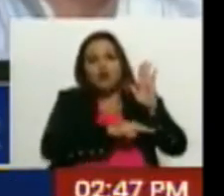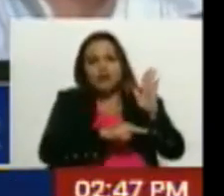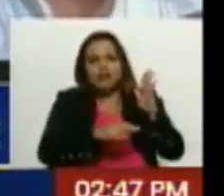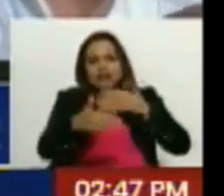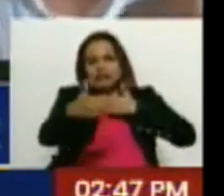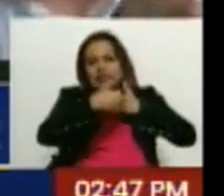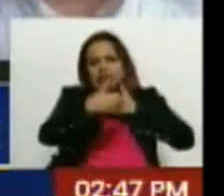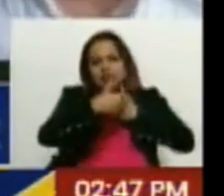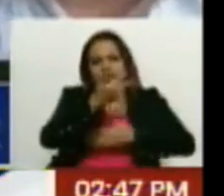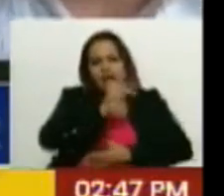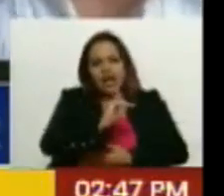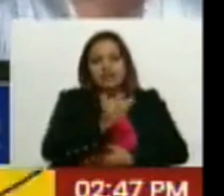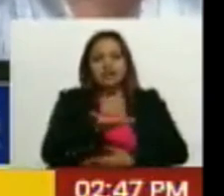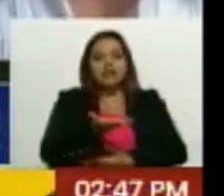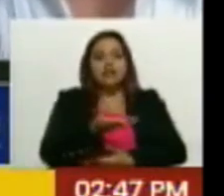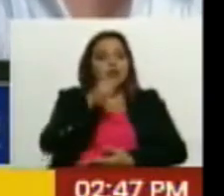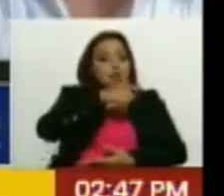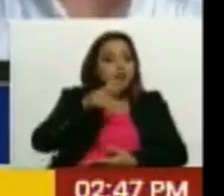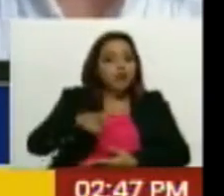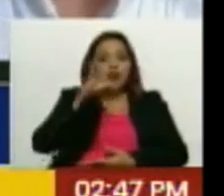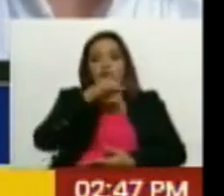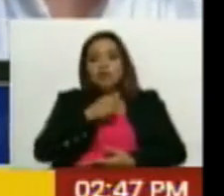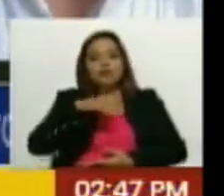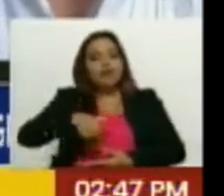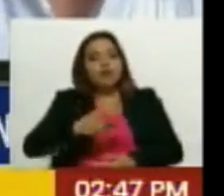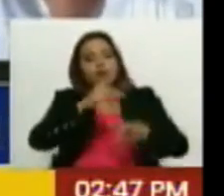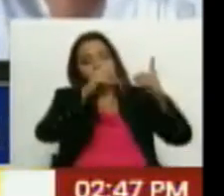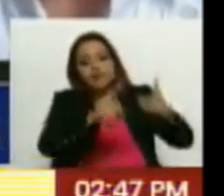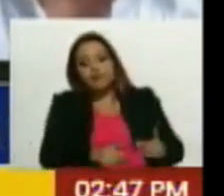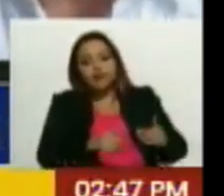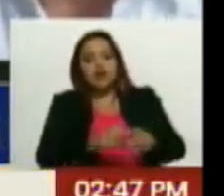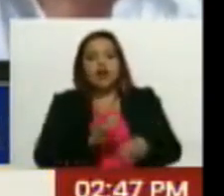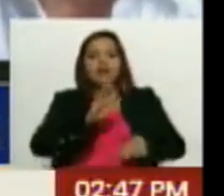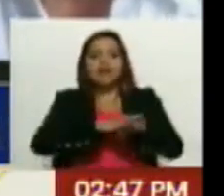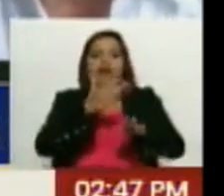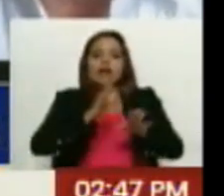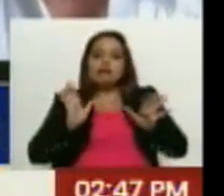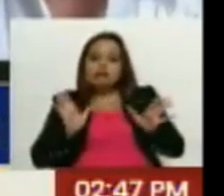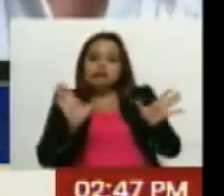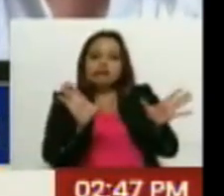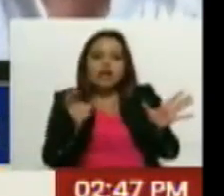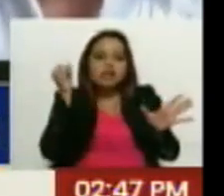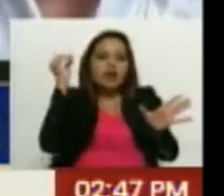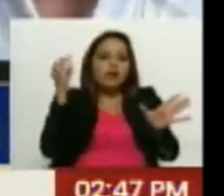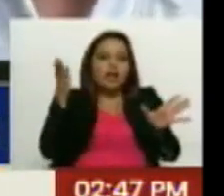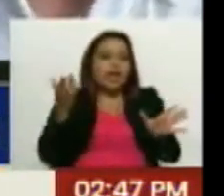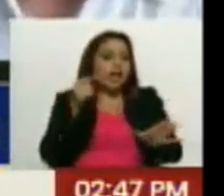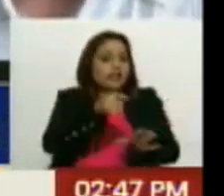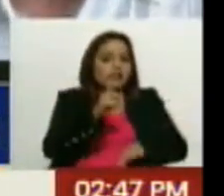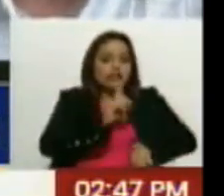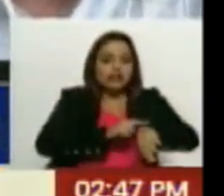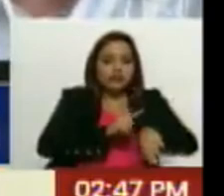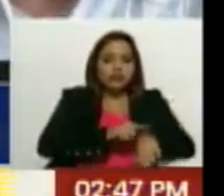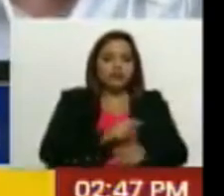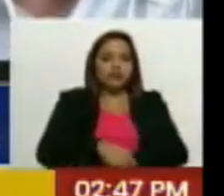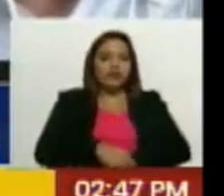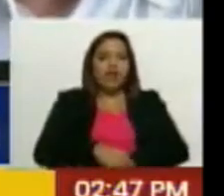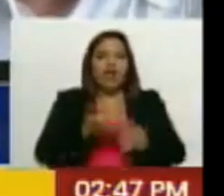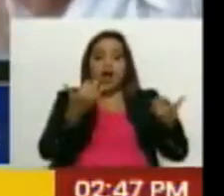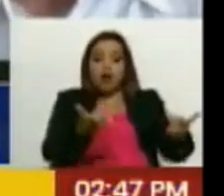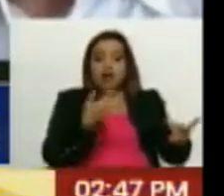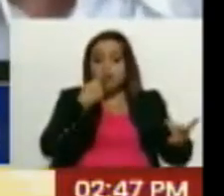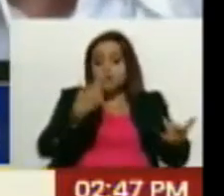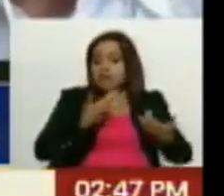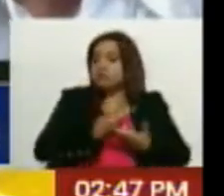autoritarias que no ha podido tomar, porque ha habido la contención de parte de la Asamblea en este periodo, y que ahora lo ha dicho